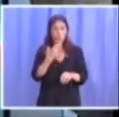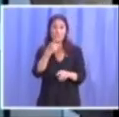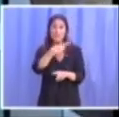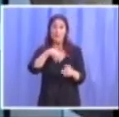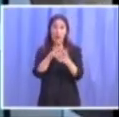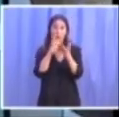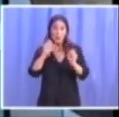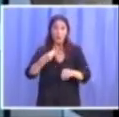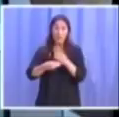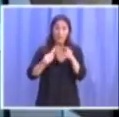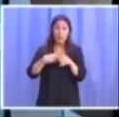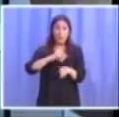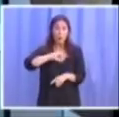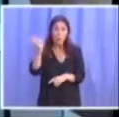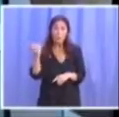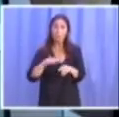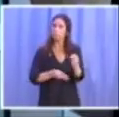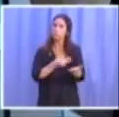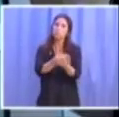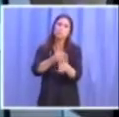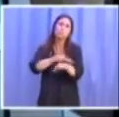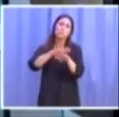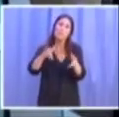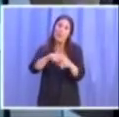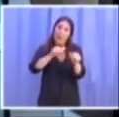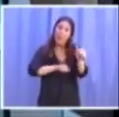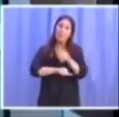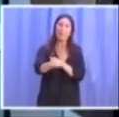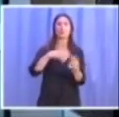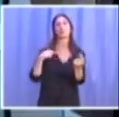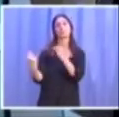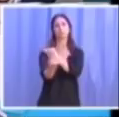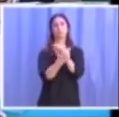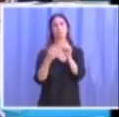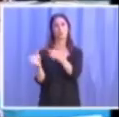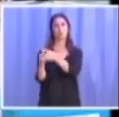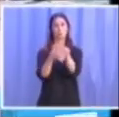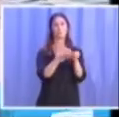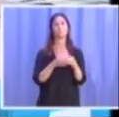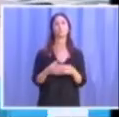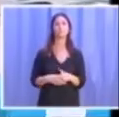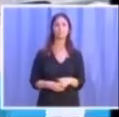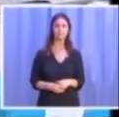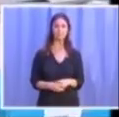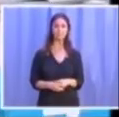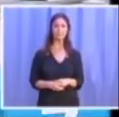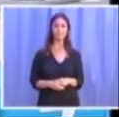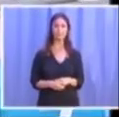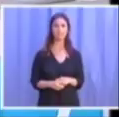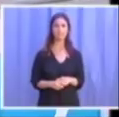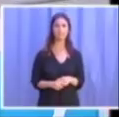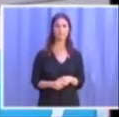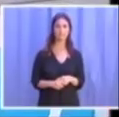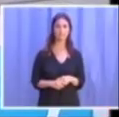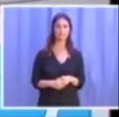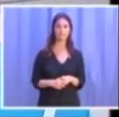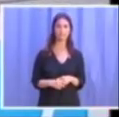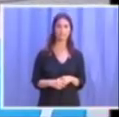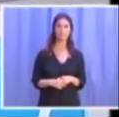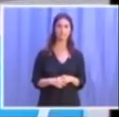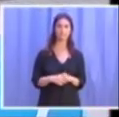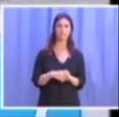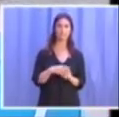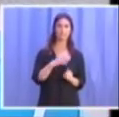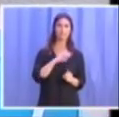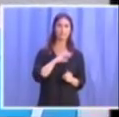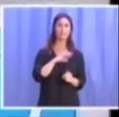hacer las cosas de otra manera, ponerlo encima de la mesa y a partir de ahí discutirlo entre los grupos. Su tiempo ha terminado. Gracias, señor Salvador. Candidato